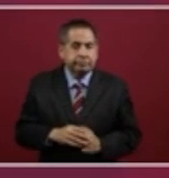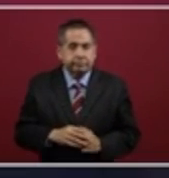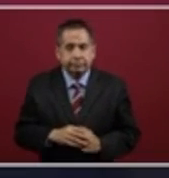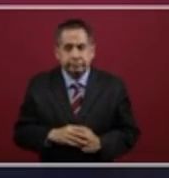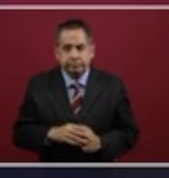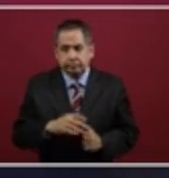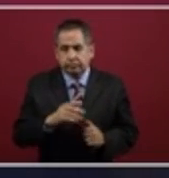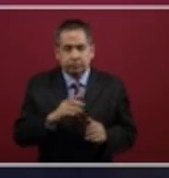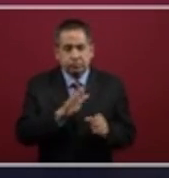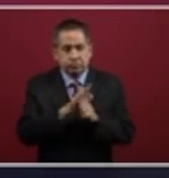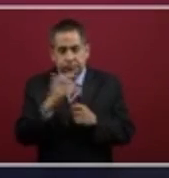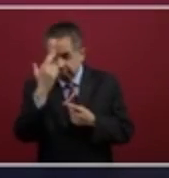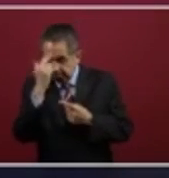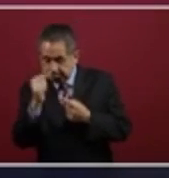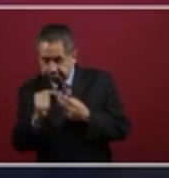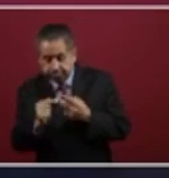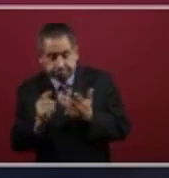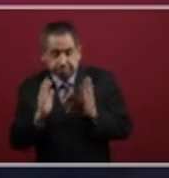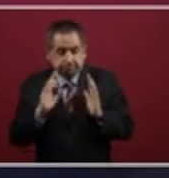por las razones que